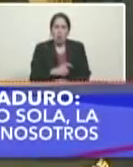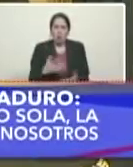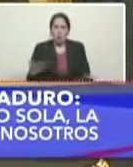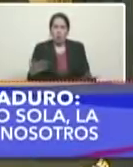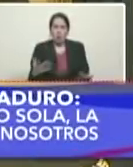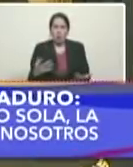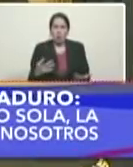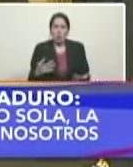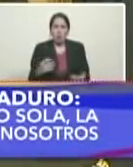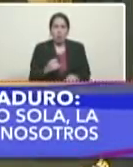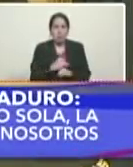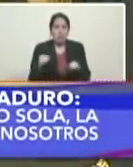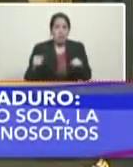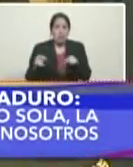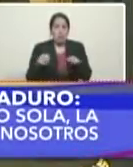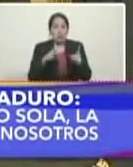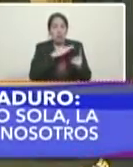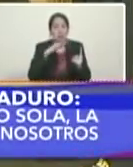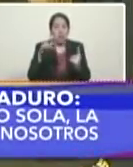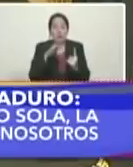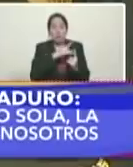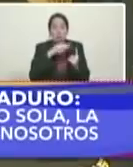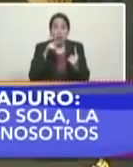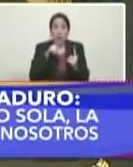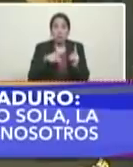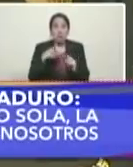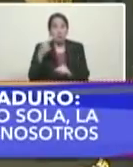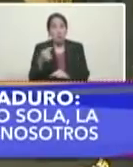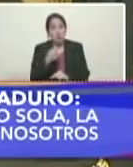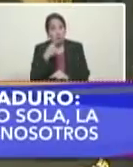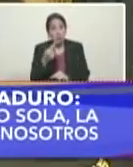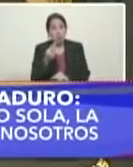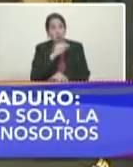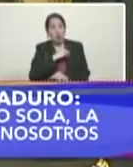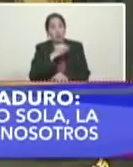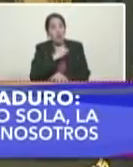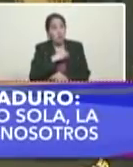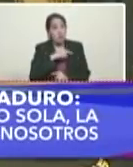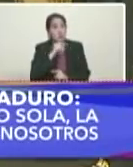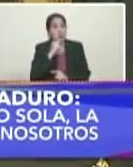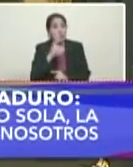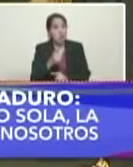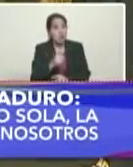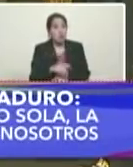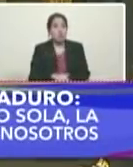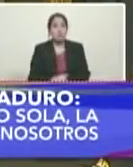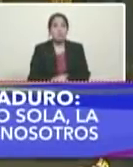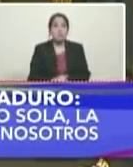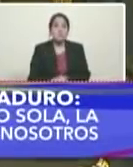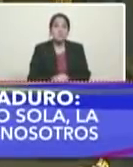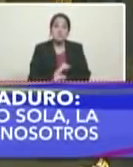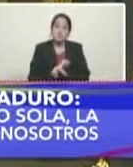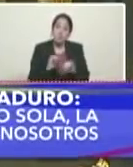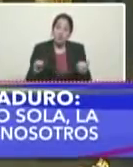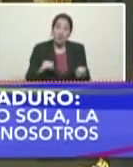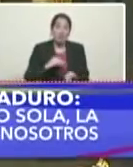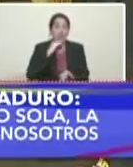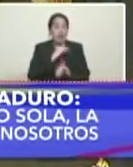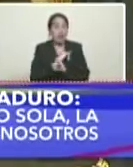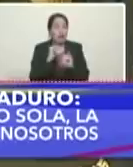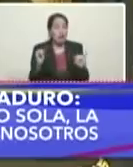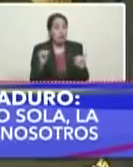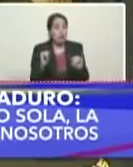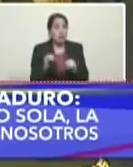tanta violencia que están manipulando y después no digas que te lo dije que no te lo dije basta de odio